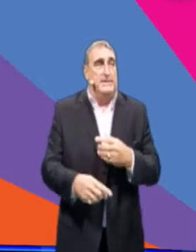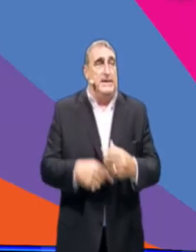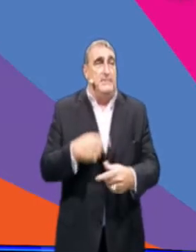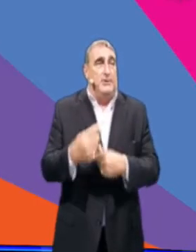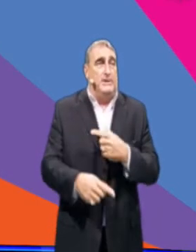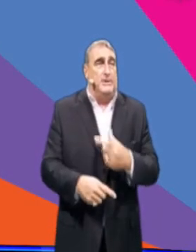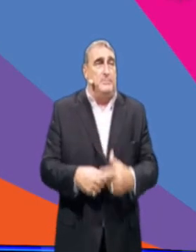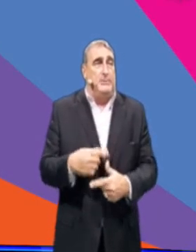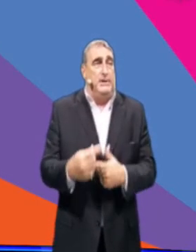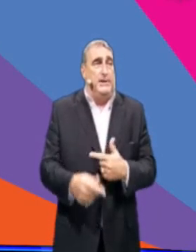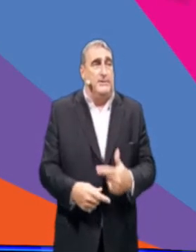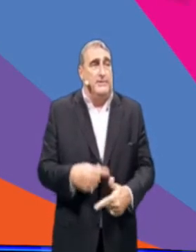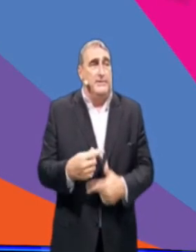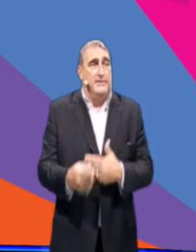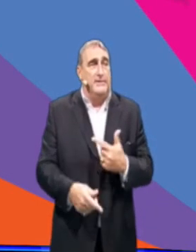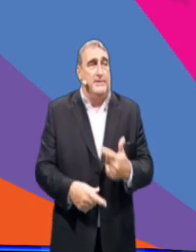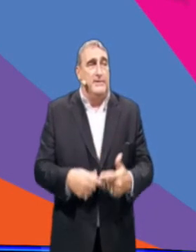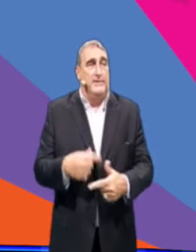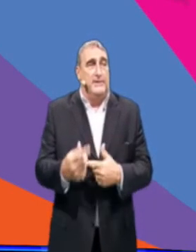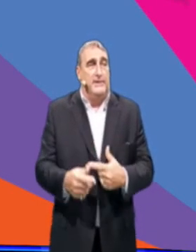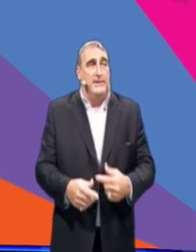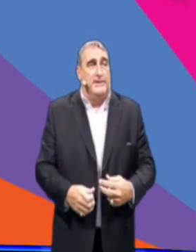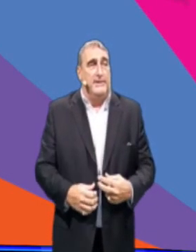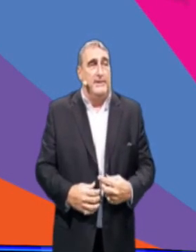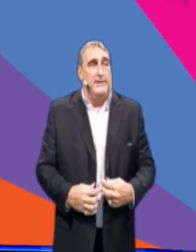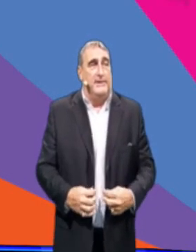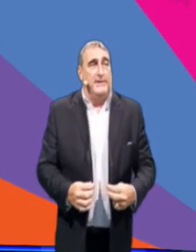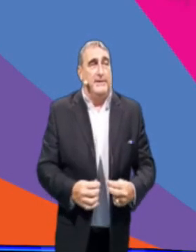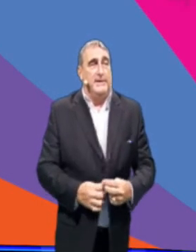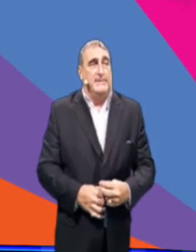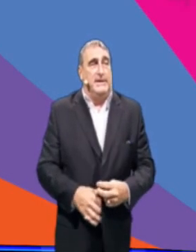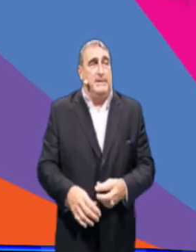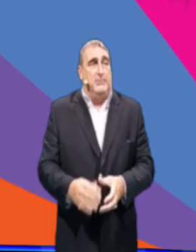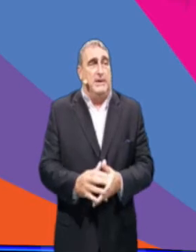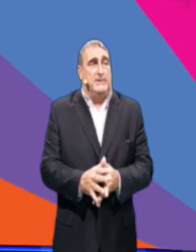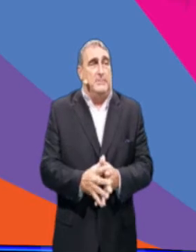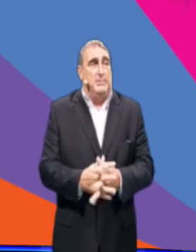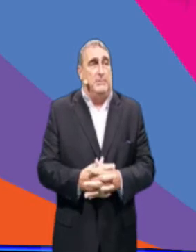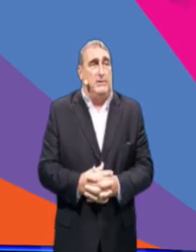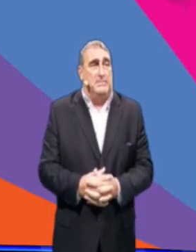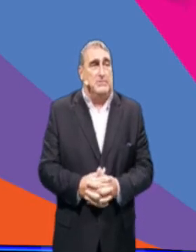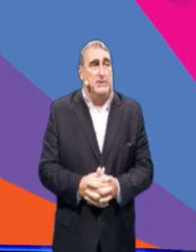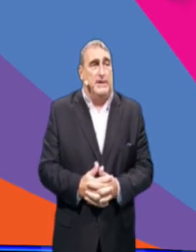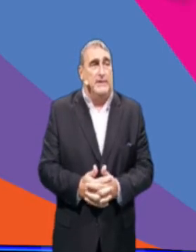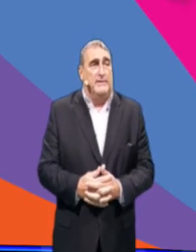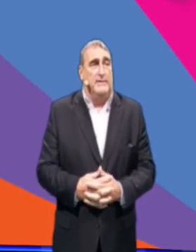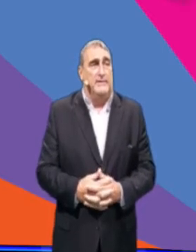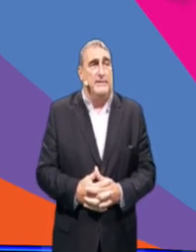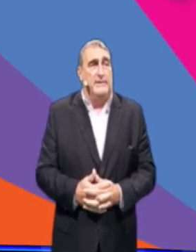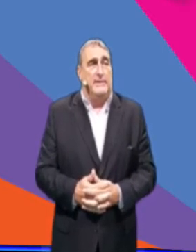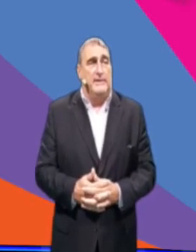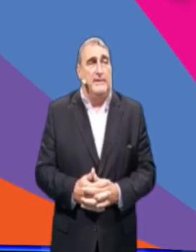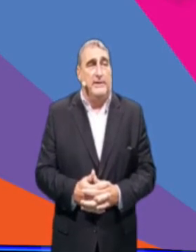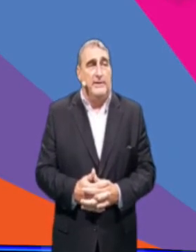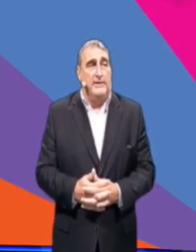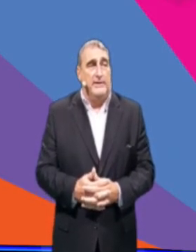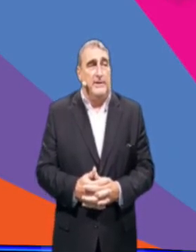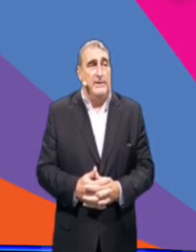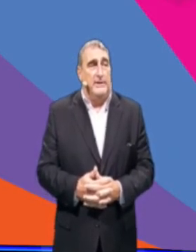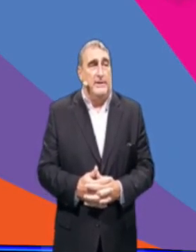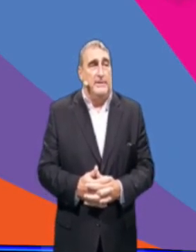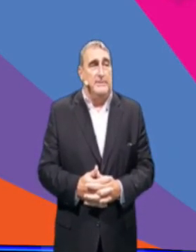Antón, Seguimos con el Antón Tom Pi, Pilulero. cada cual, ¿eh? Seguimos con el Antón Pilulero. ¿Qué pasó ahora? Tenemos un mes para